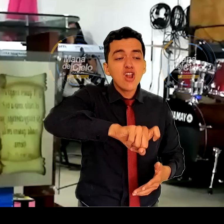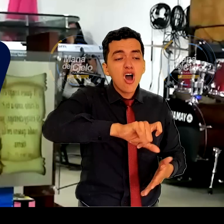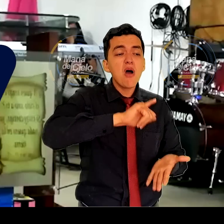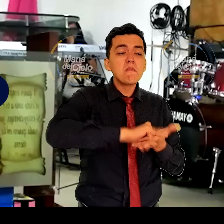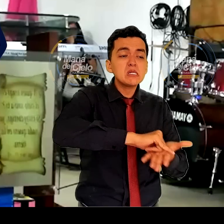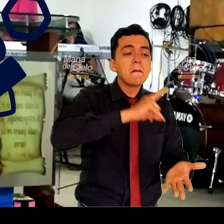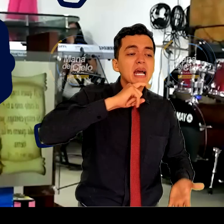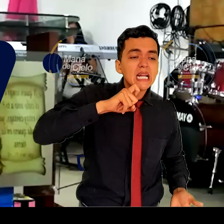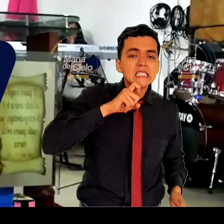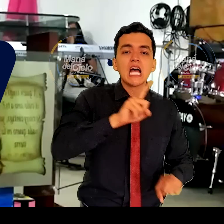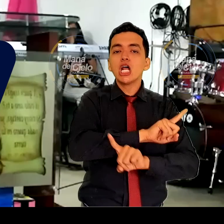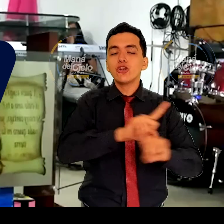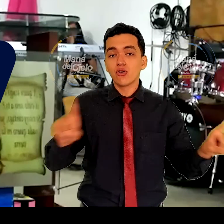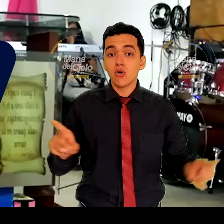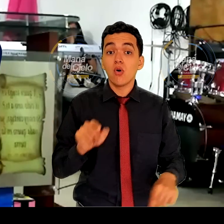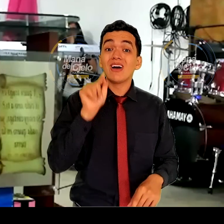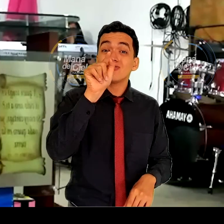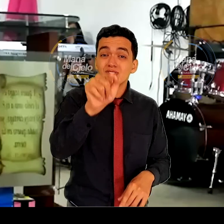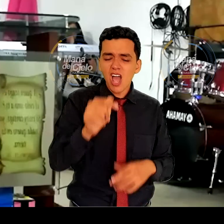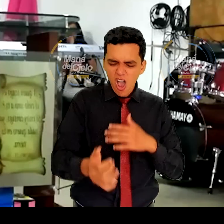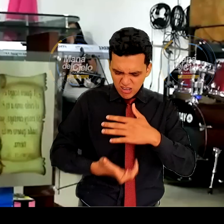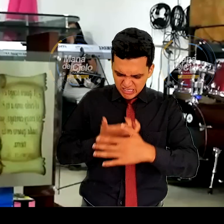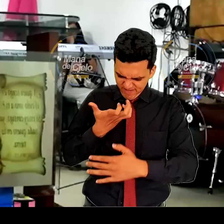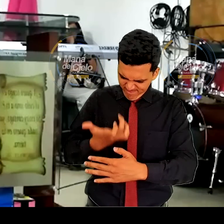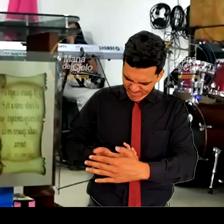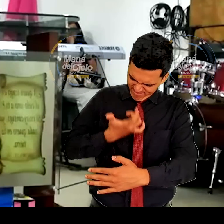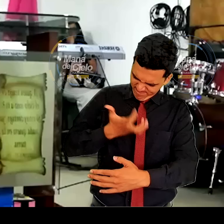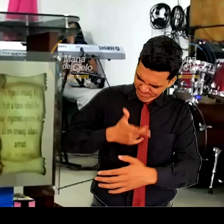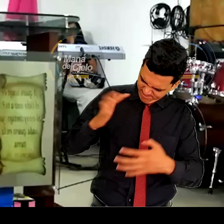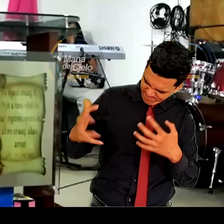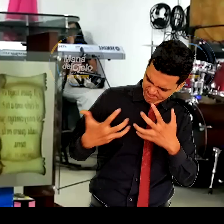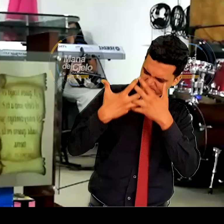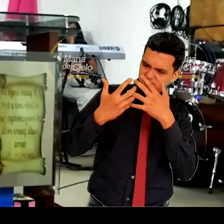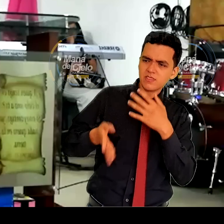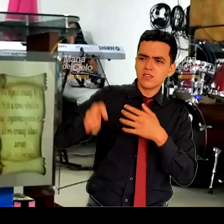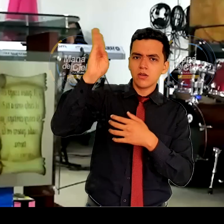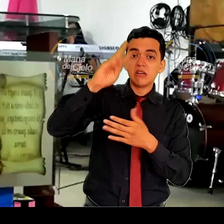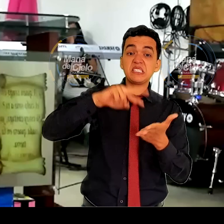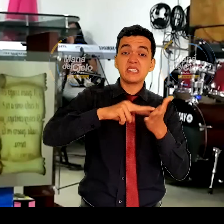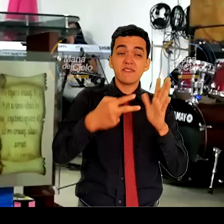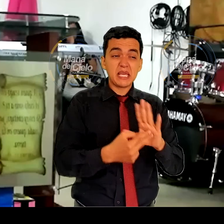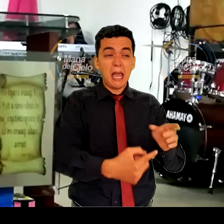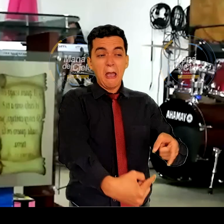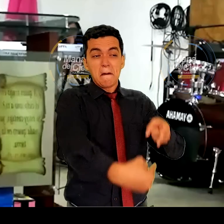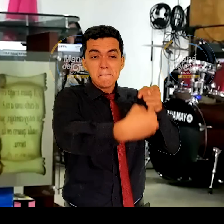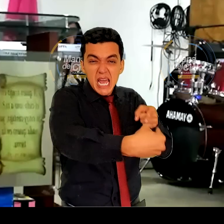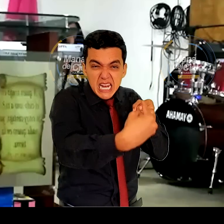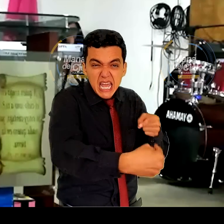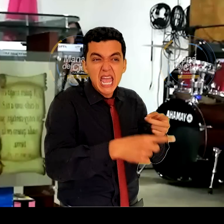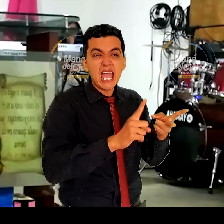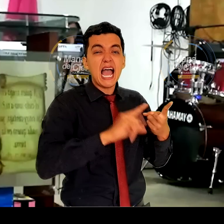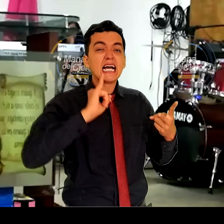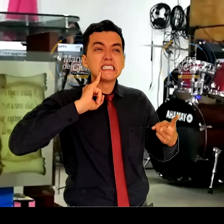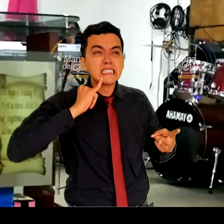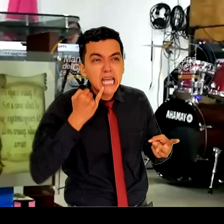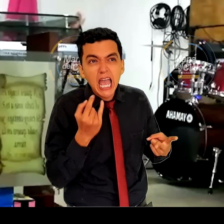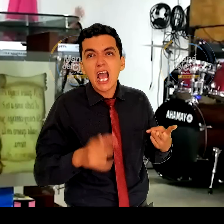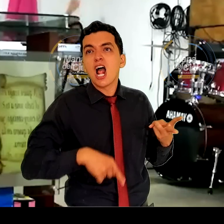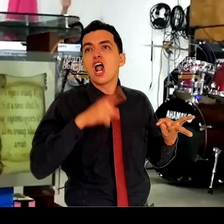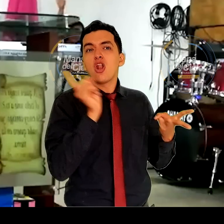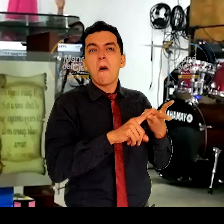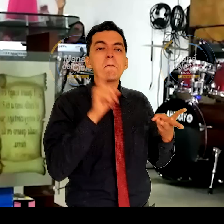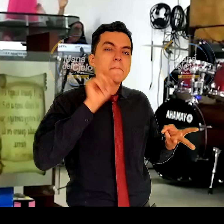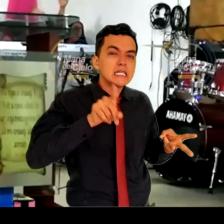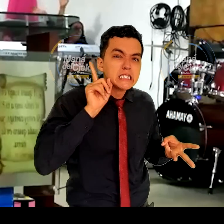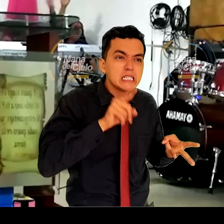va a la avaricia. Cuando usted ora en el Espíritu se va a la peleadera. Cuando usted ora en el Espíritu, el diablo va saliendo, el Señor va sacando